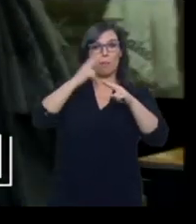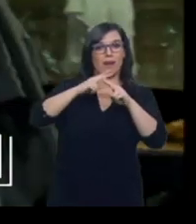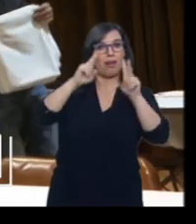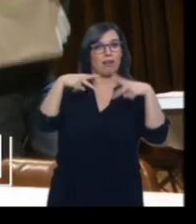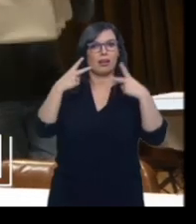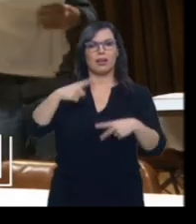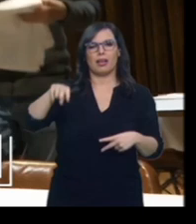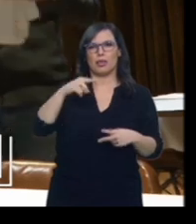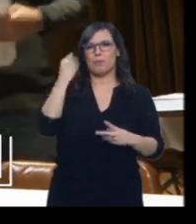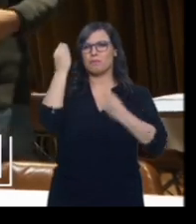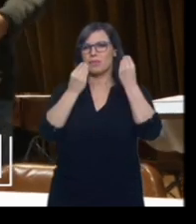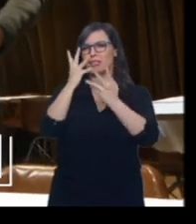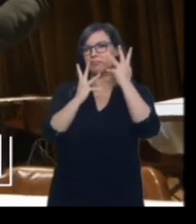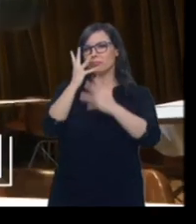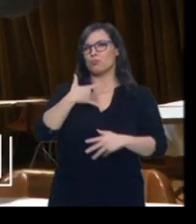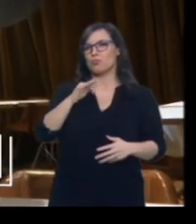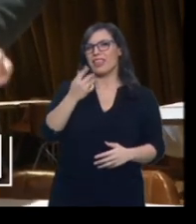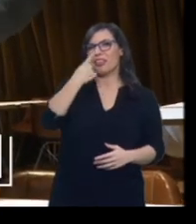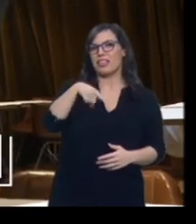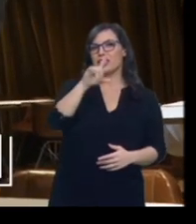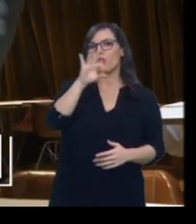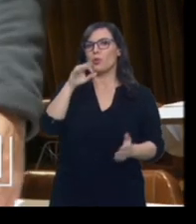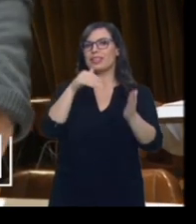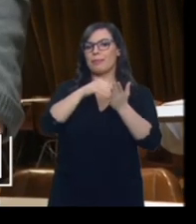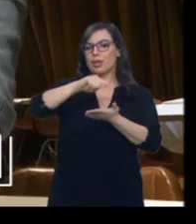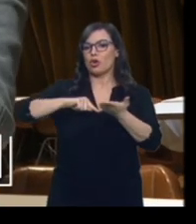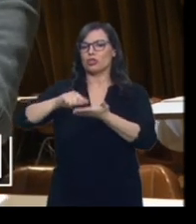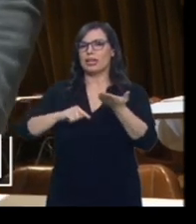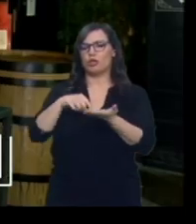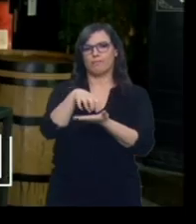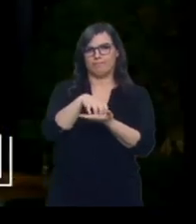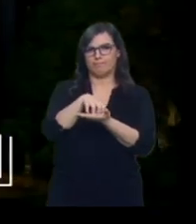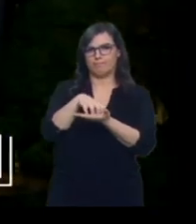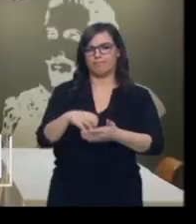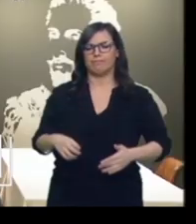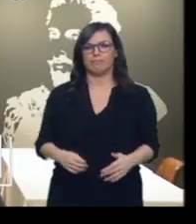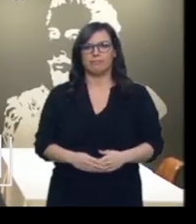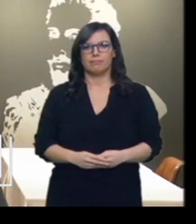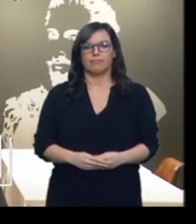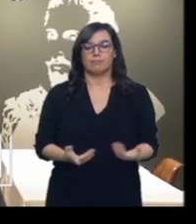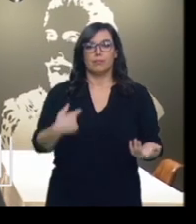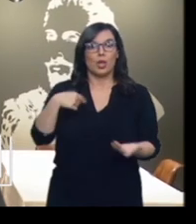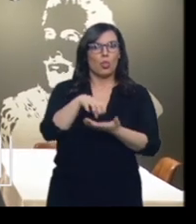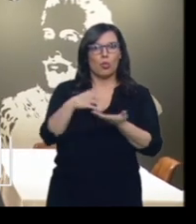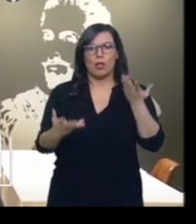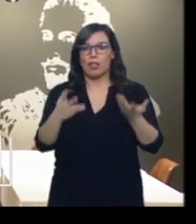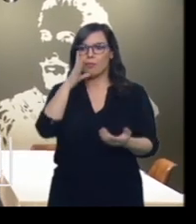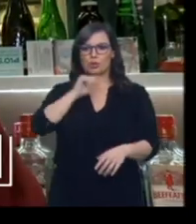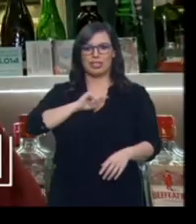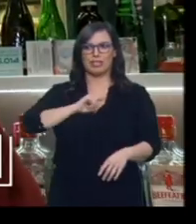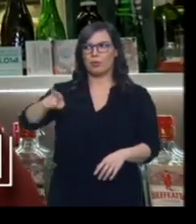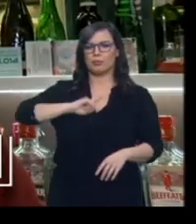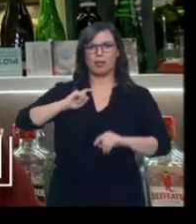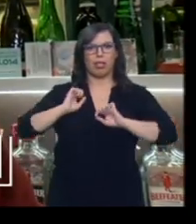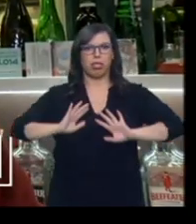calculan que están en juego 150.000 empleos en la comunidad. Con mucha incertidumbre porque nos sentimos totalmente abandonados.